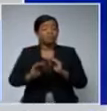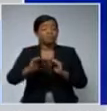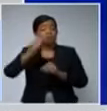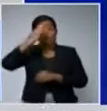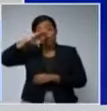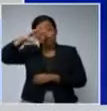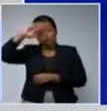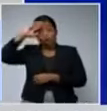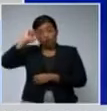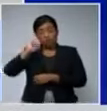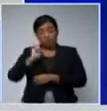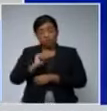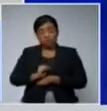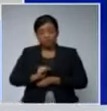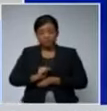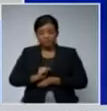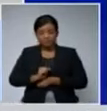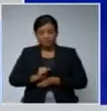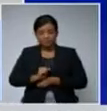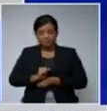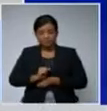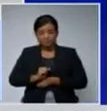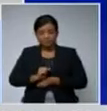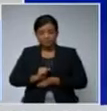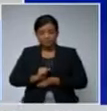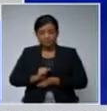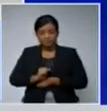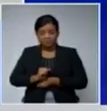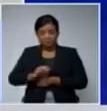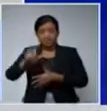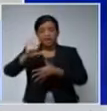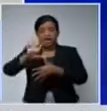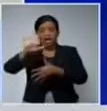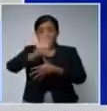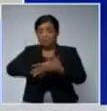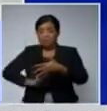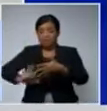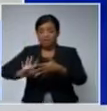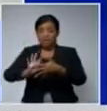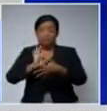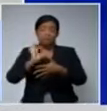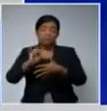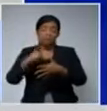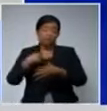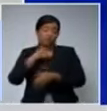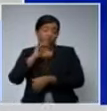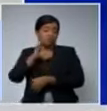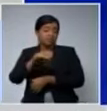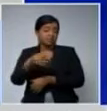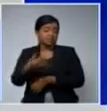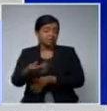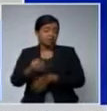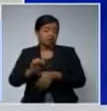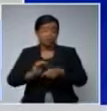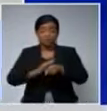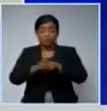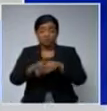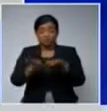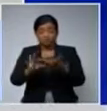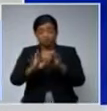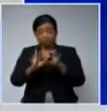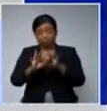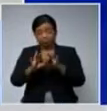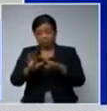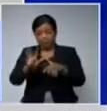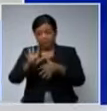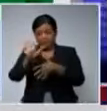realmente, por lo que las Américas se sigue diciendo que es el epicentro de la pandemia.